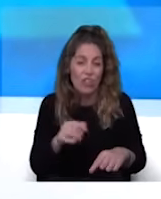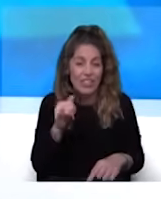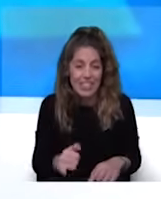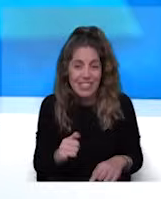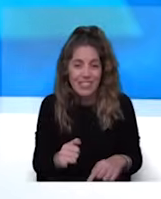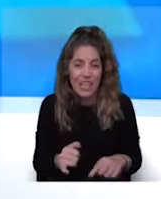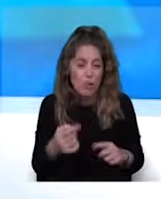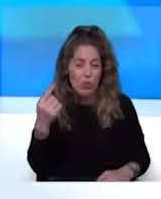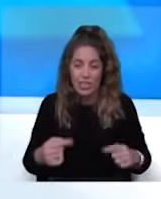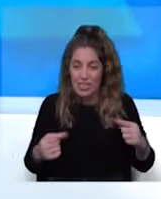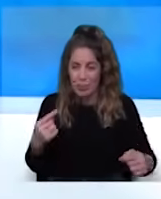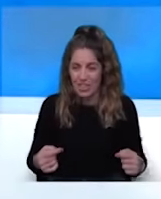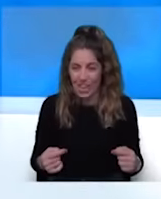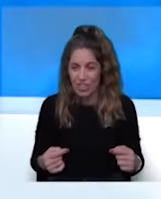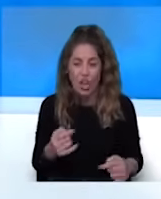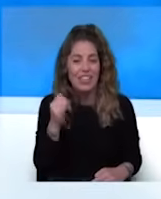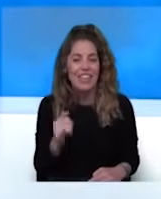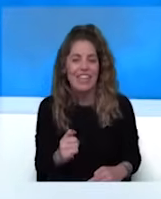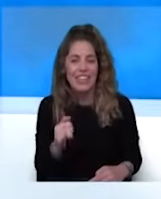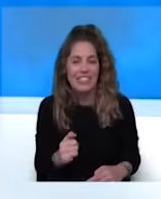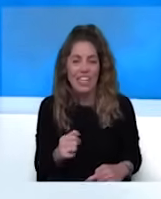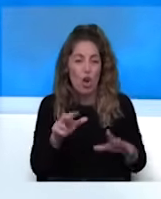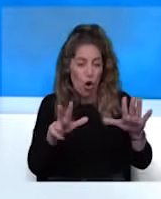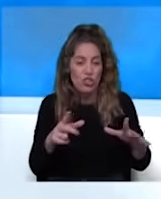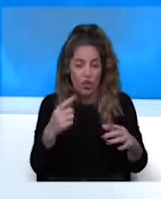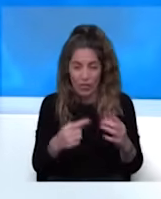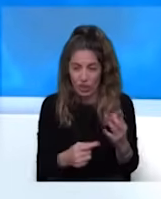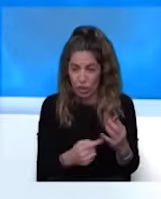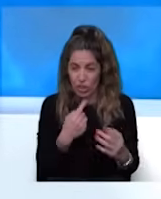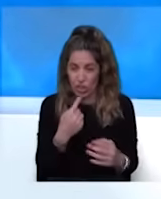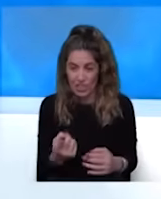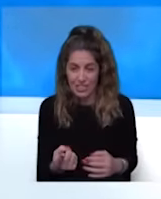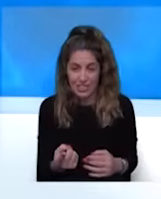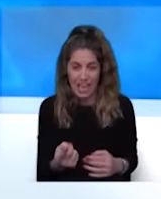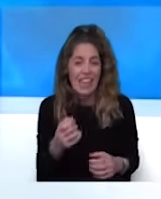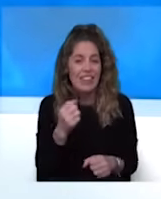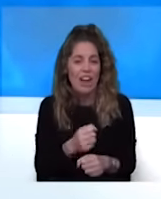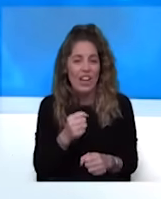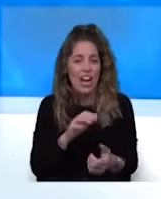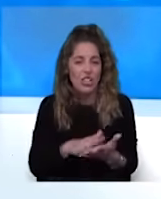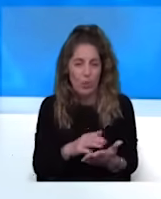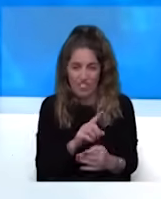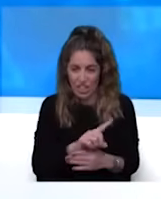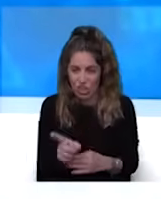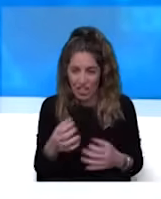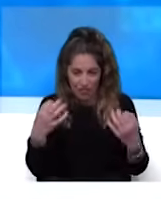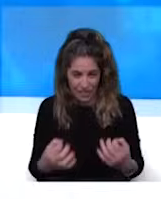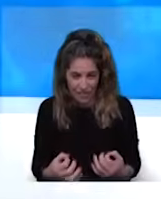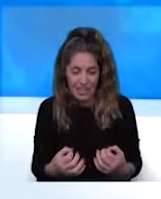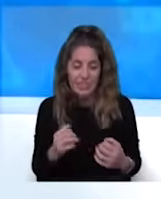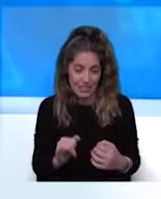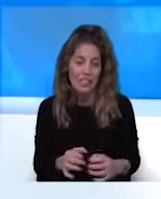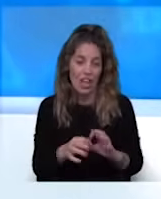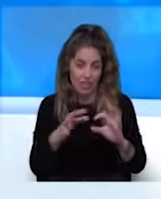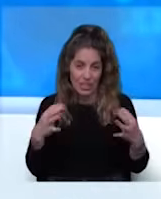ser multidisciplinario tiene que ser esos ocho factores que mencionábamos recién trabajar sobre la velocidad está bien Sí claro que está